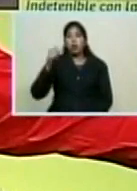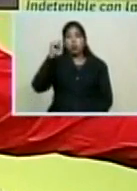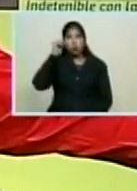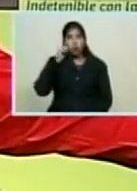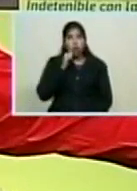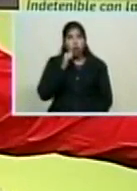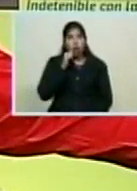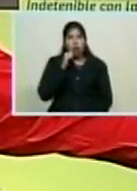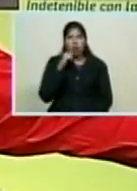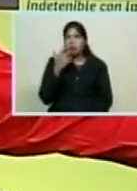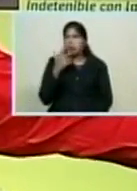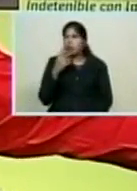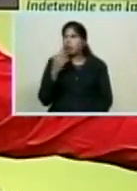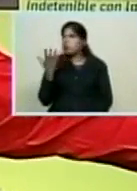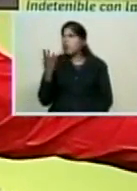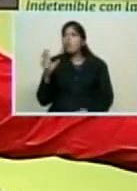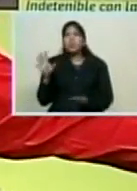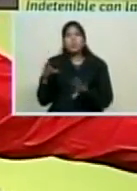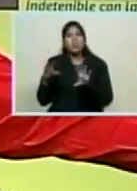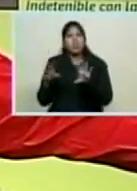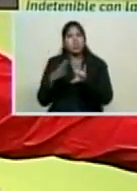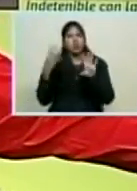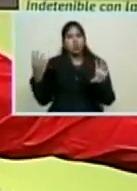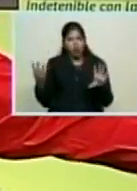El sábado cae 19, ¿verdad?